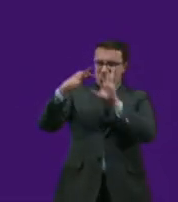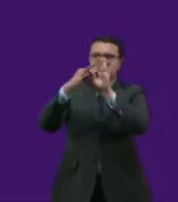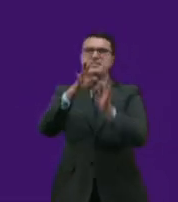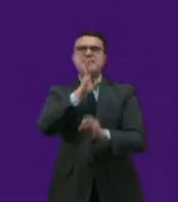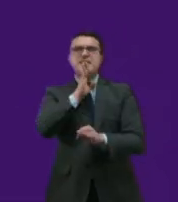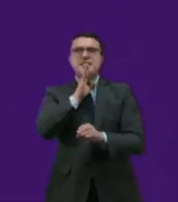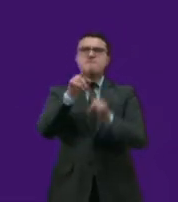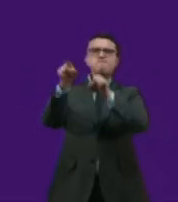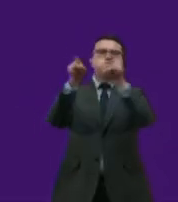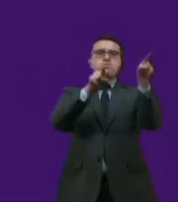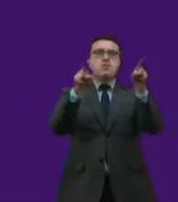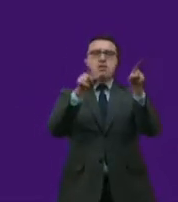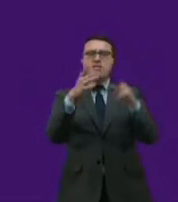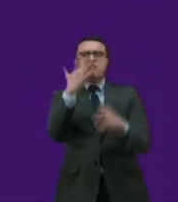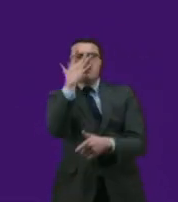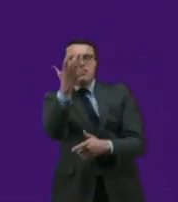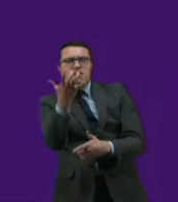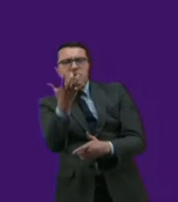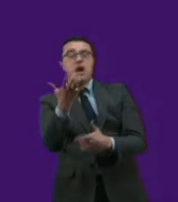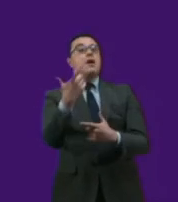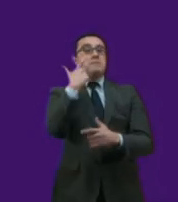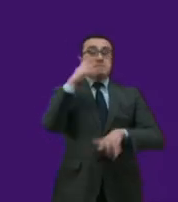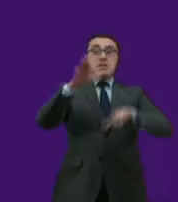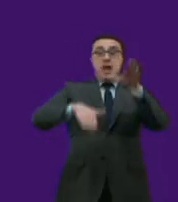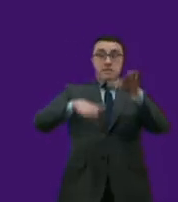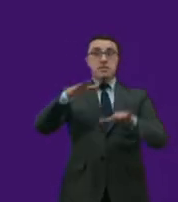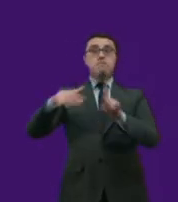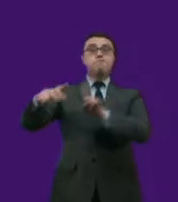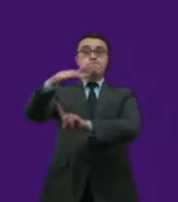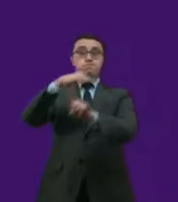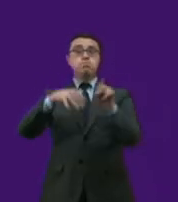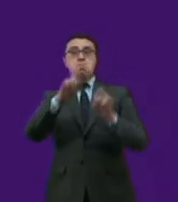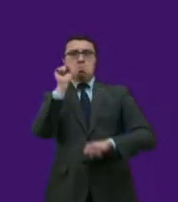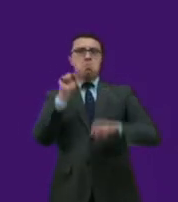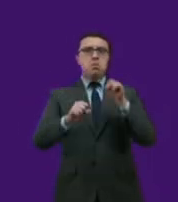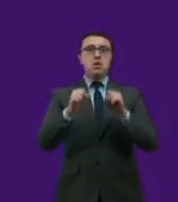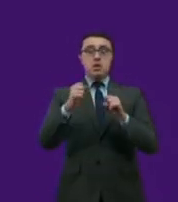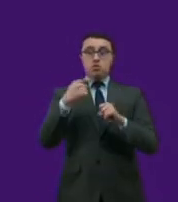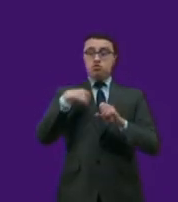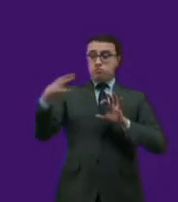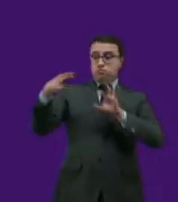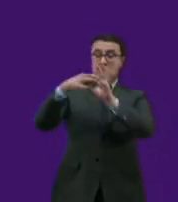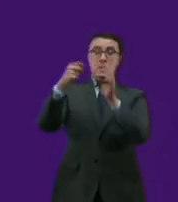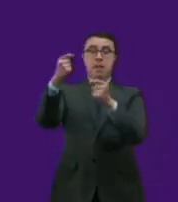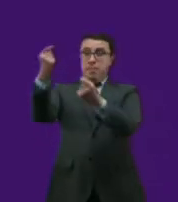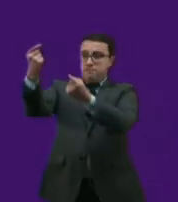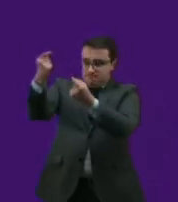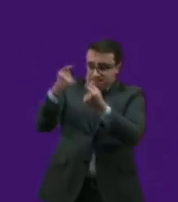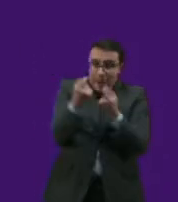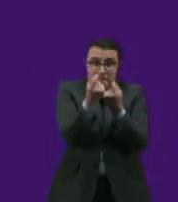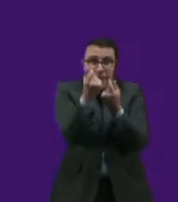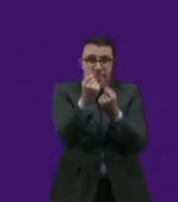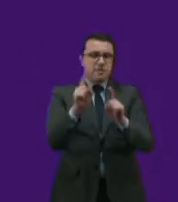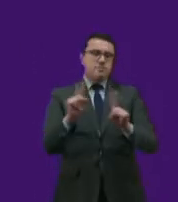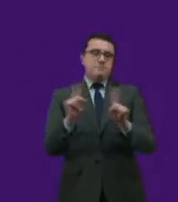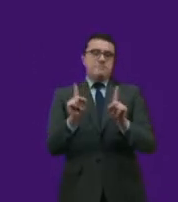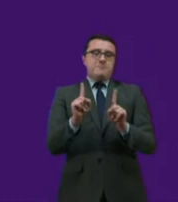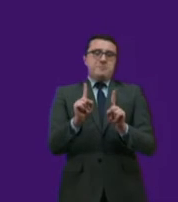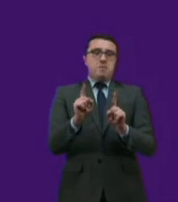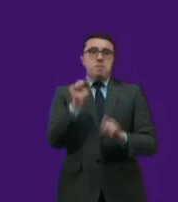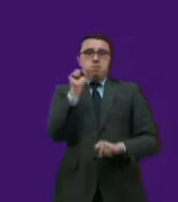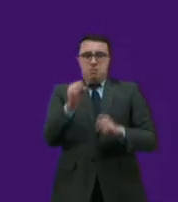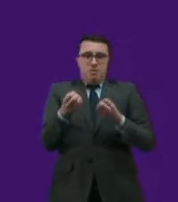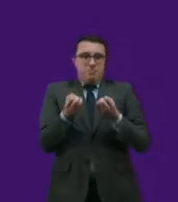Porque muchas veces, si puede pasar, ni siquiera sea un socio que ponga capital. Te puede poner muchas